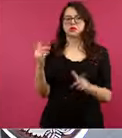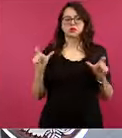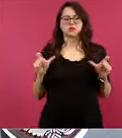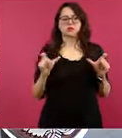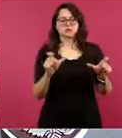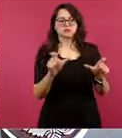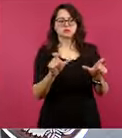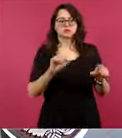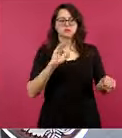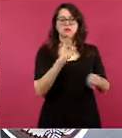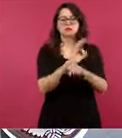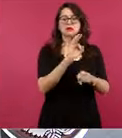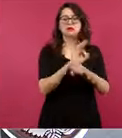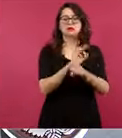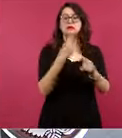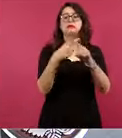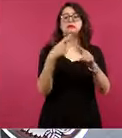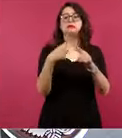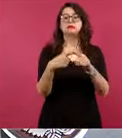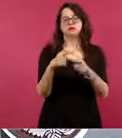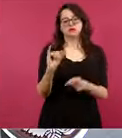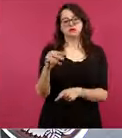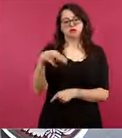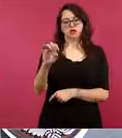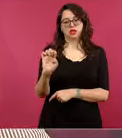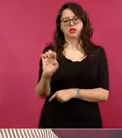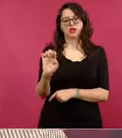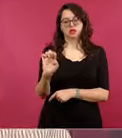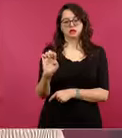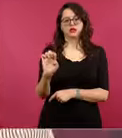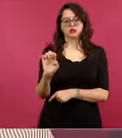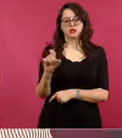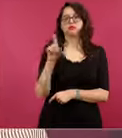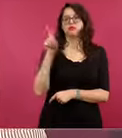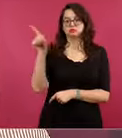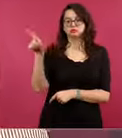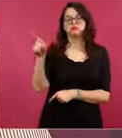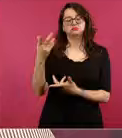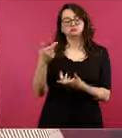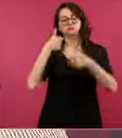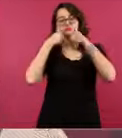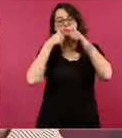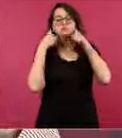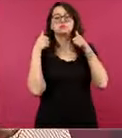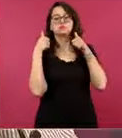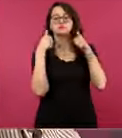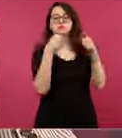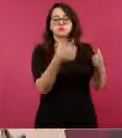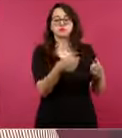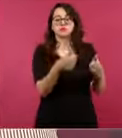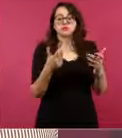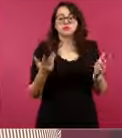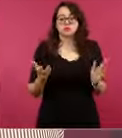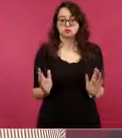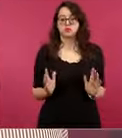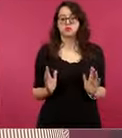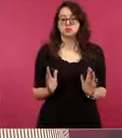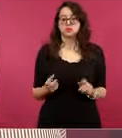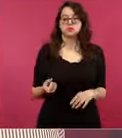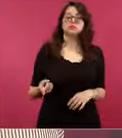Nacional Electoral y el Instituto Nacional Electoral dio atención a los que se relacionan con